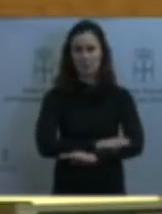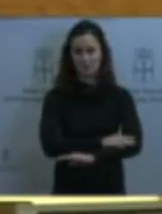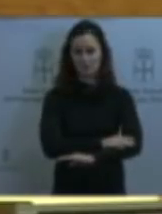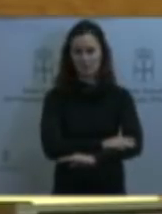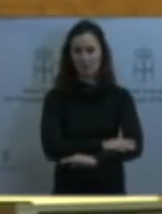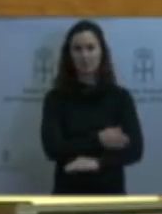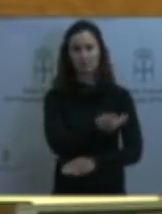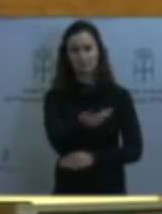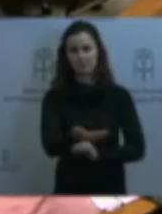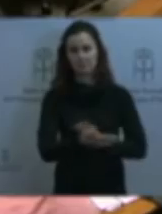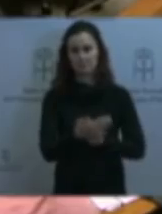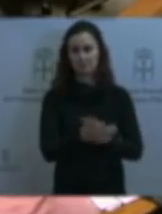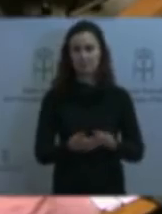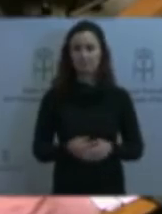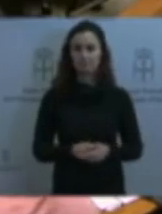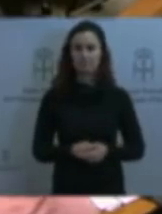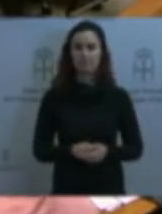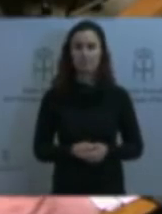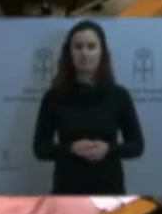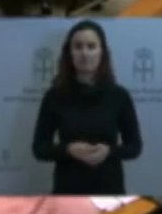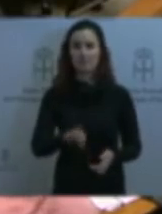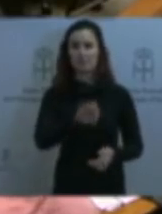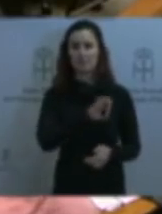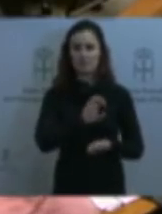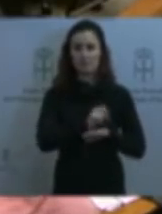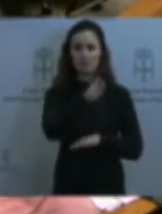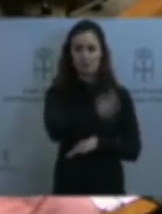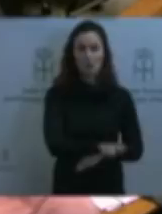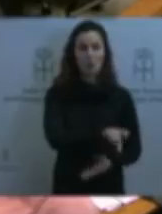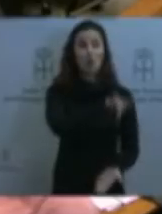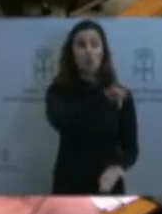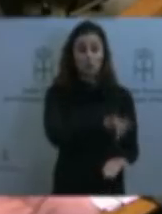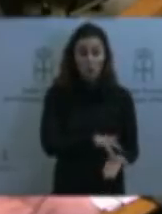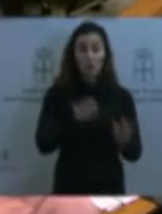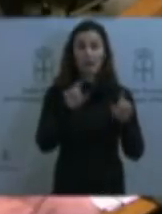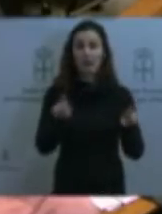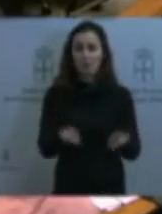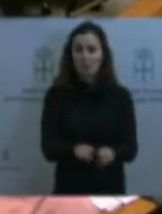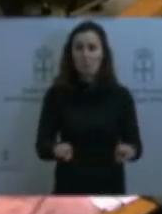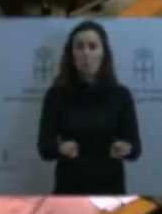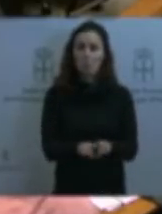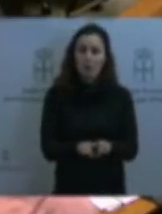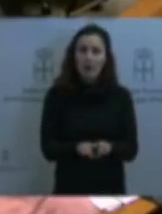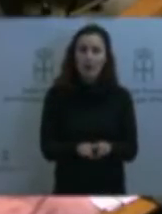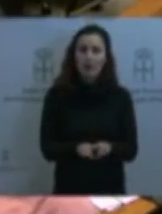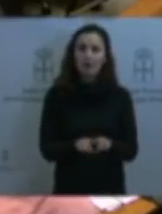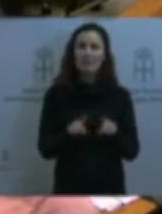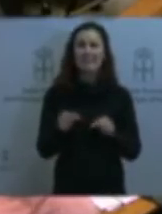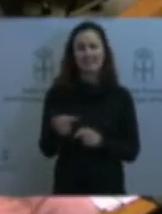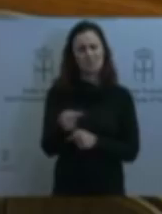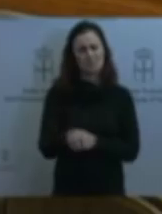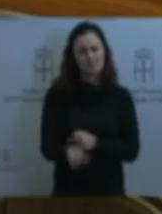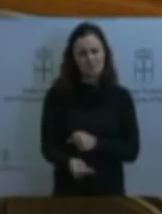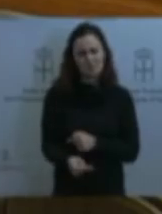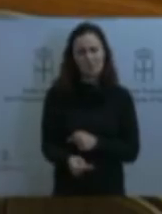Señor consellero, después de lo que nos costó en tiempo, en cuartos y en inconvenientes, ¿considera satisfactorio el resultado de la